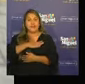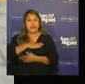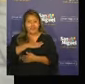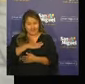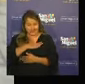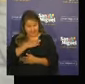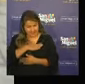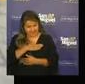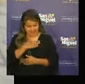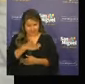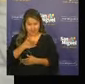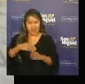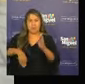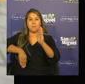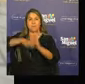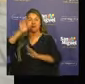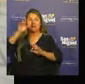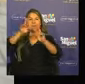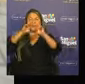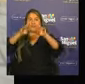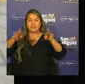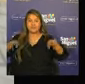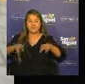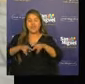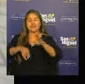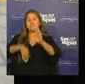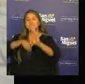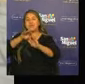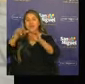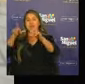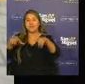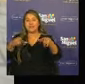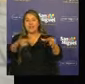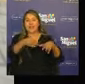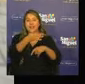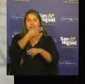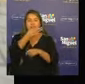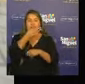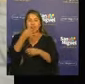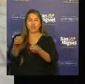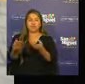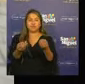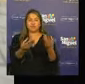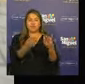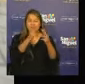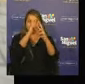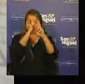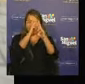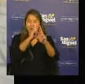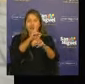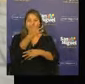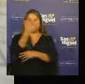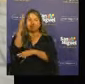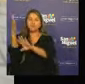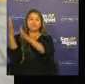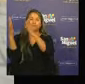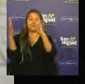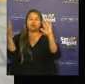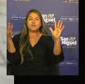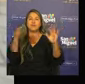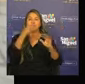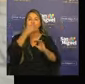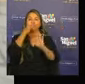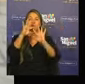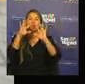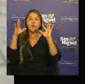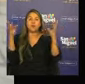generar más reciclaje, más áreas verdes, más respeto al medio ambiente, también tener la